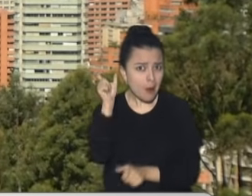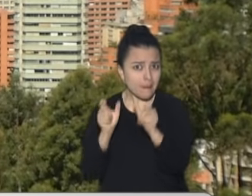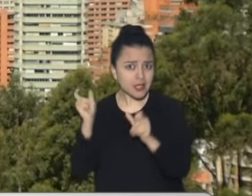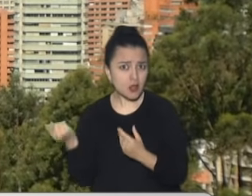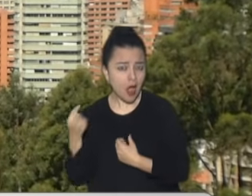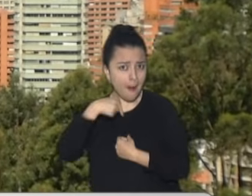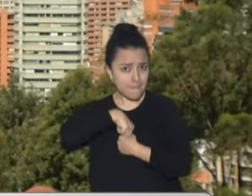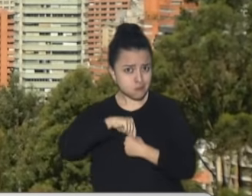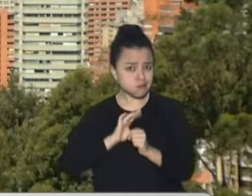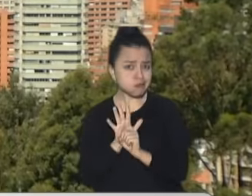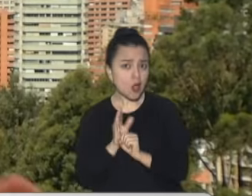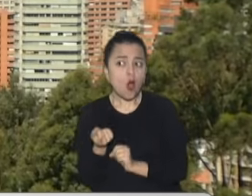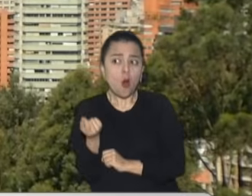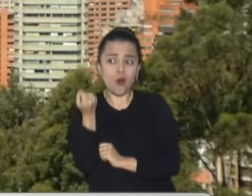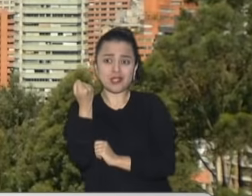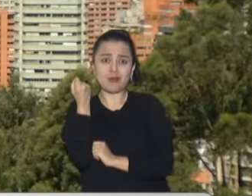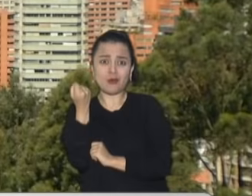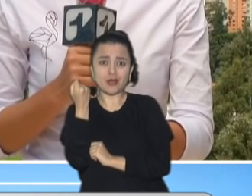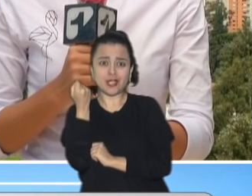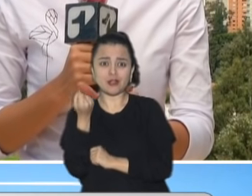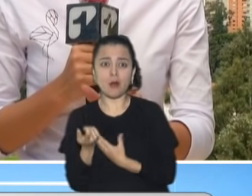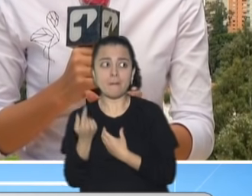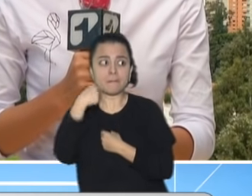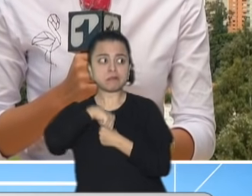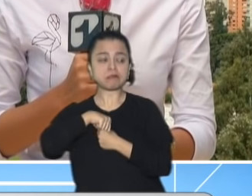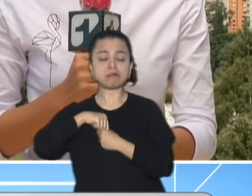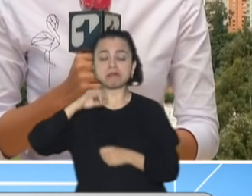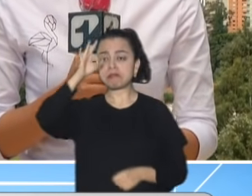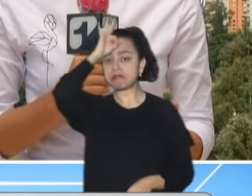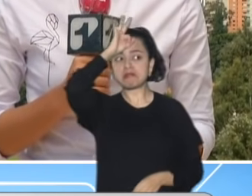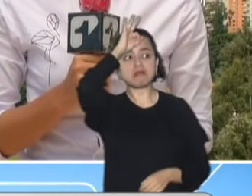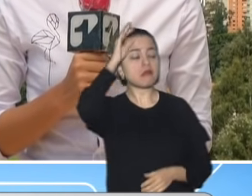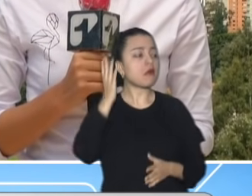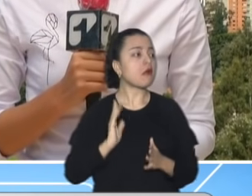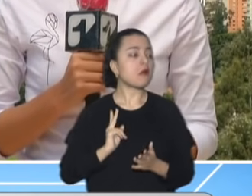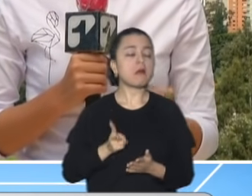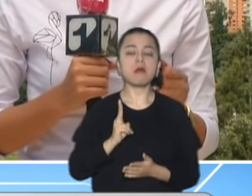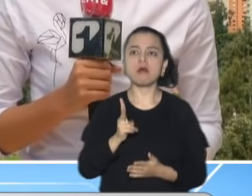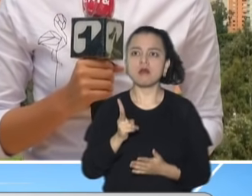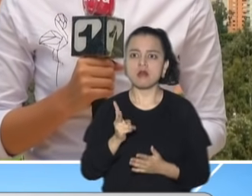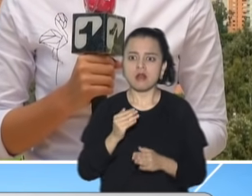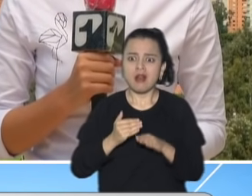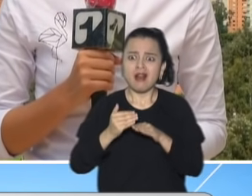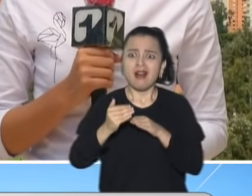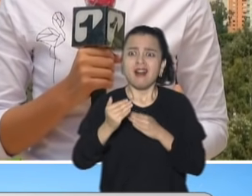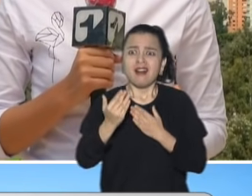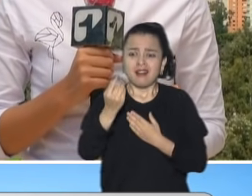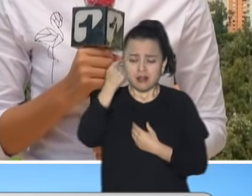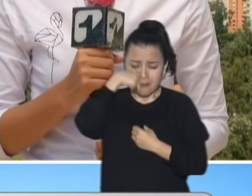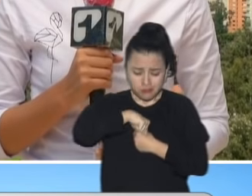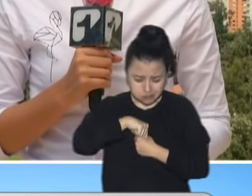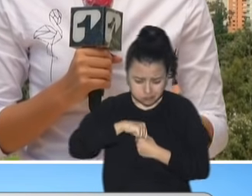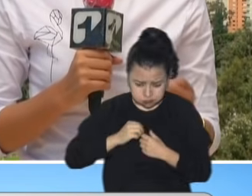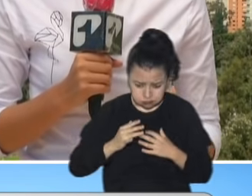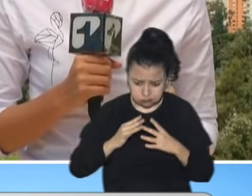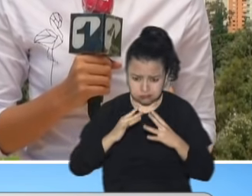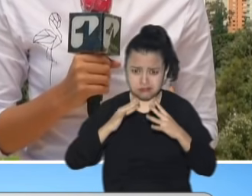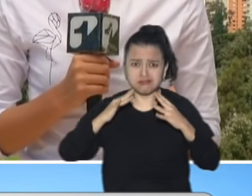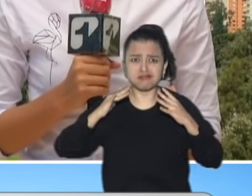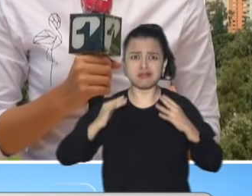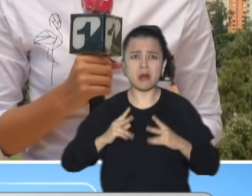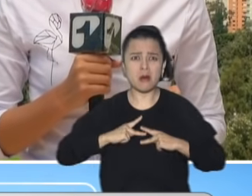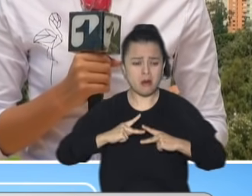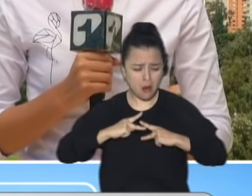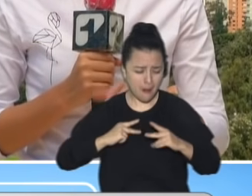personas que hace pocos días se contagiaron y podrían llegar a esas unidades de cuidados intensivos. Eso no lo sabremos y por eso el distrito